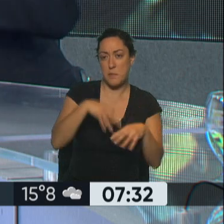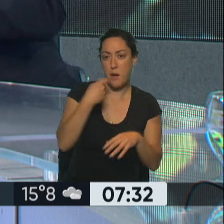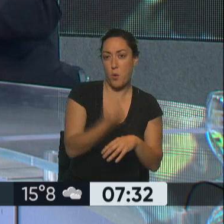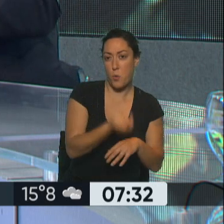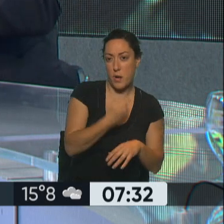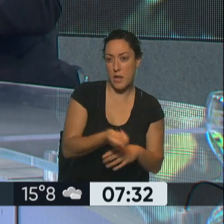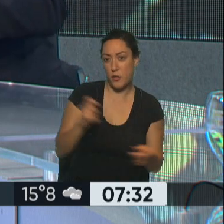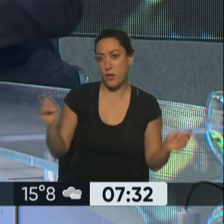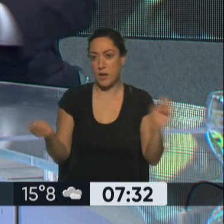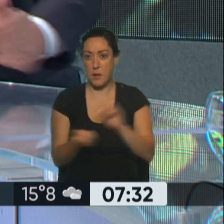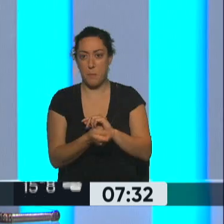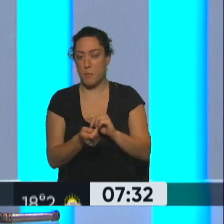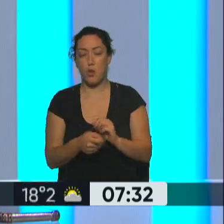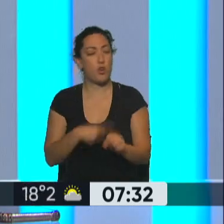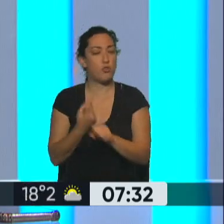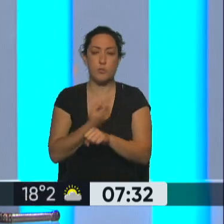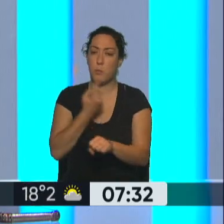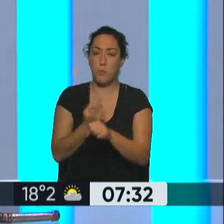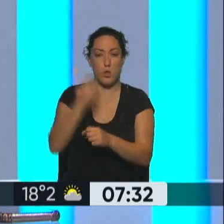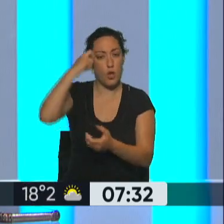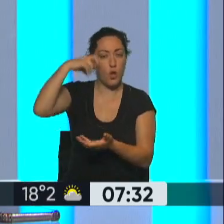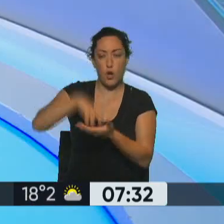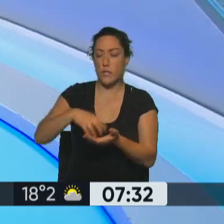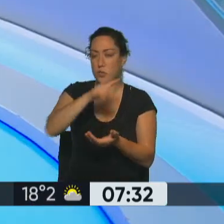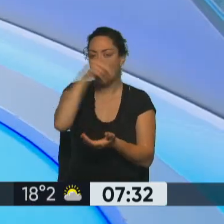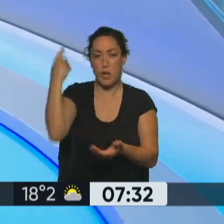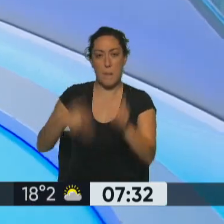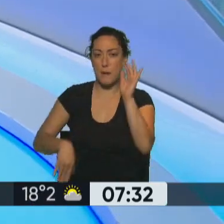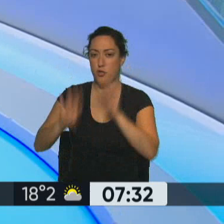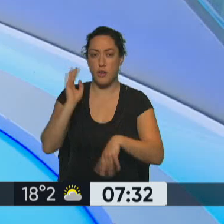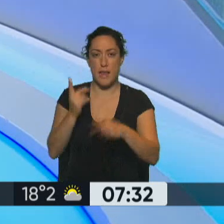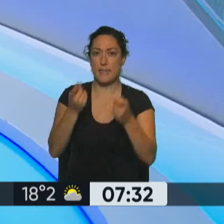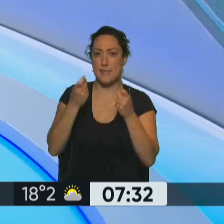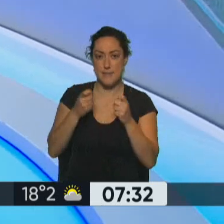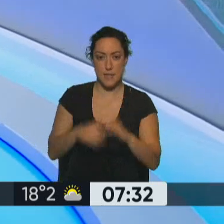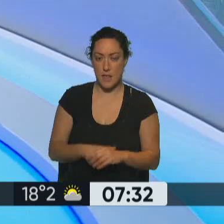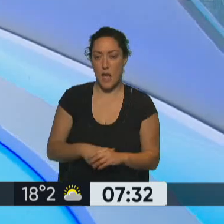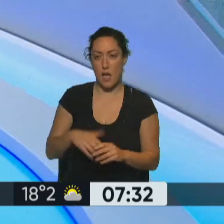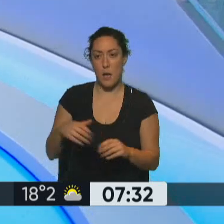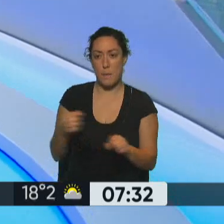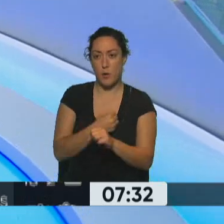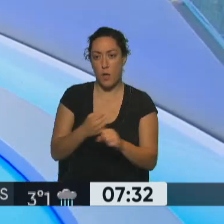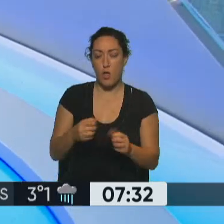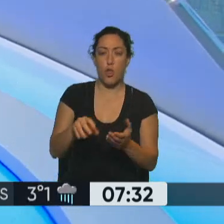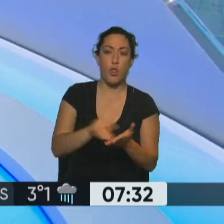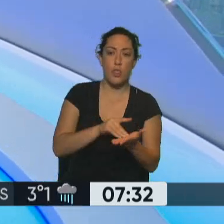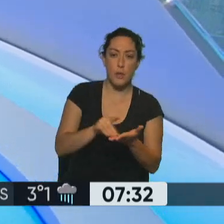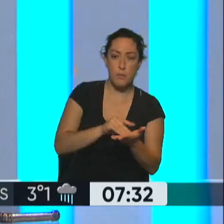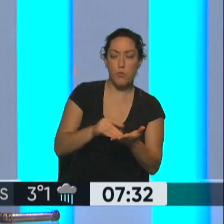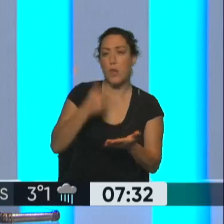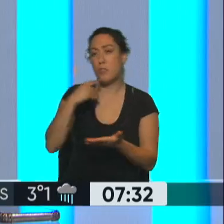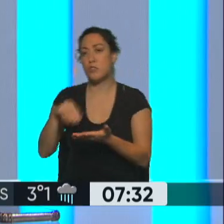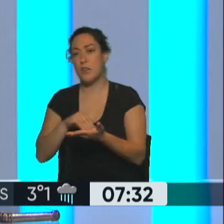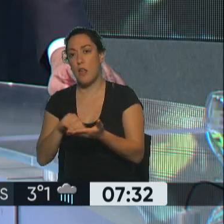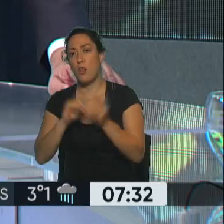jubilatorio al que tenemos? No se puede, necesita mayorías en el Congreso Nacional y necesita construcción de mayorías ¿Mayorías en simples? diputados y en el